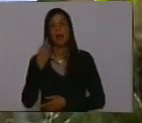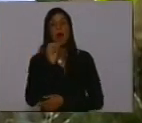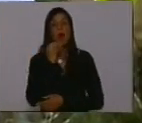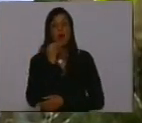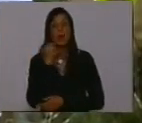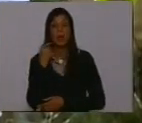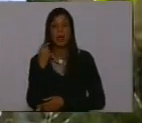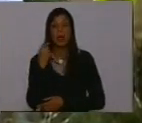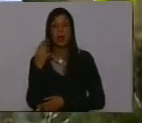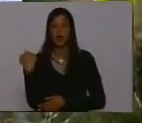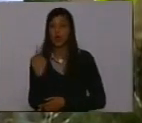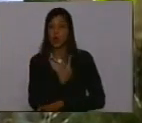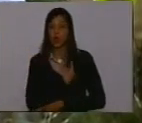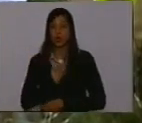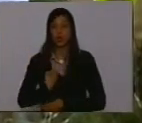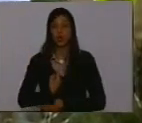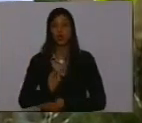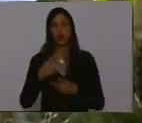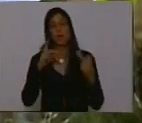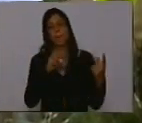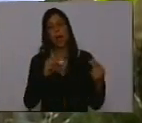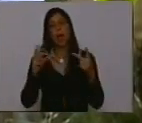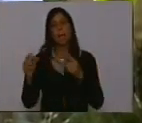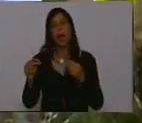hemos tenido